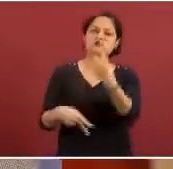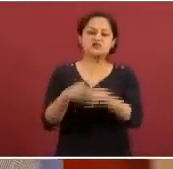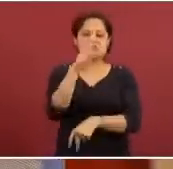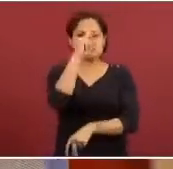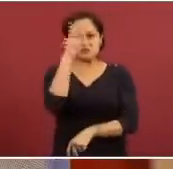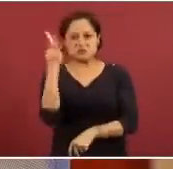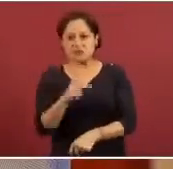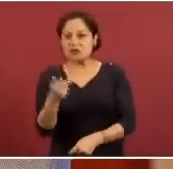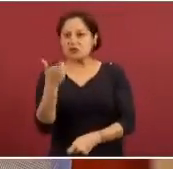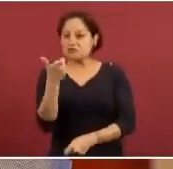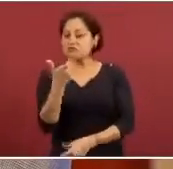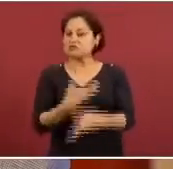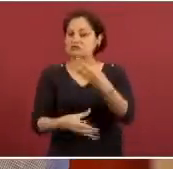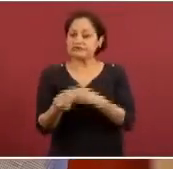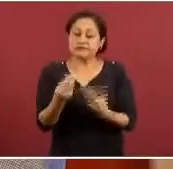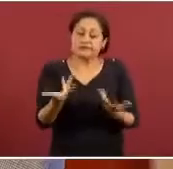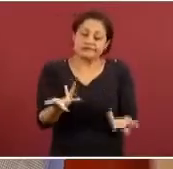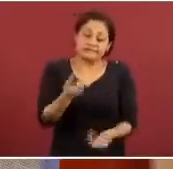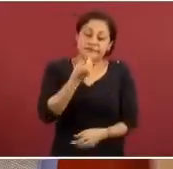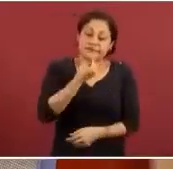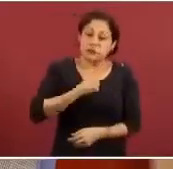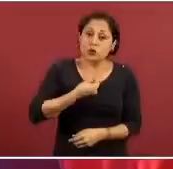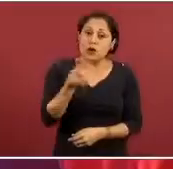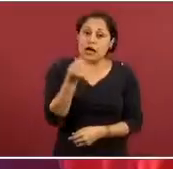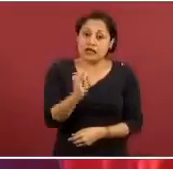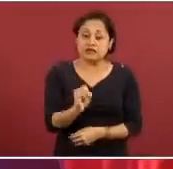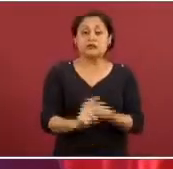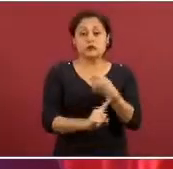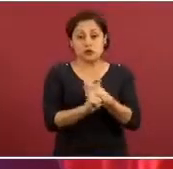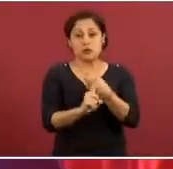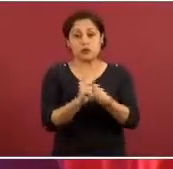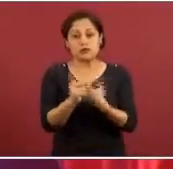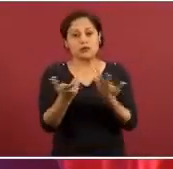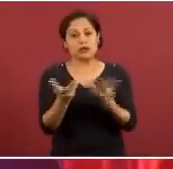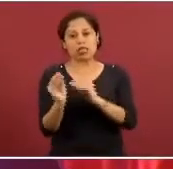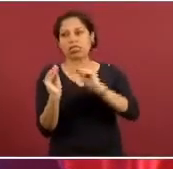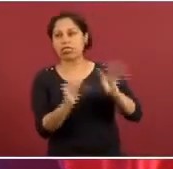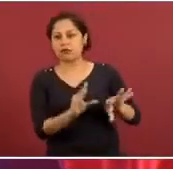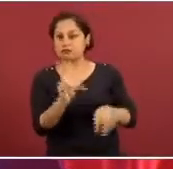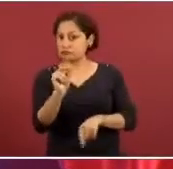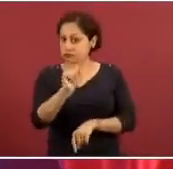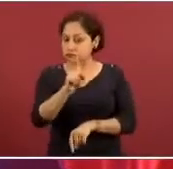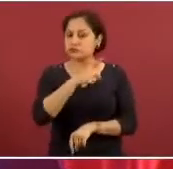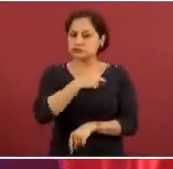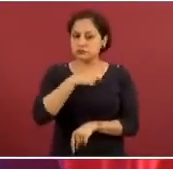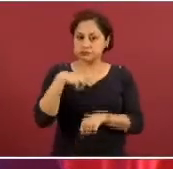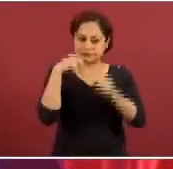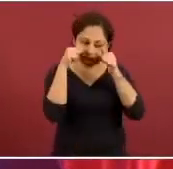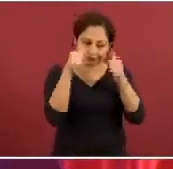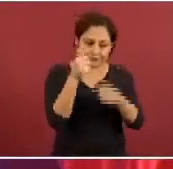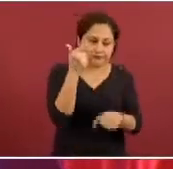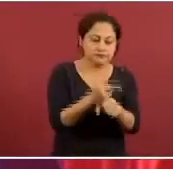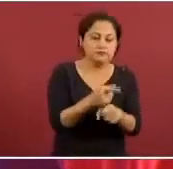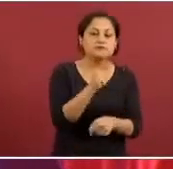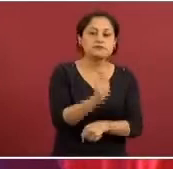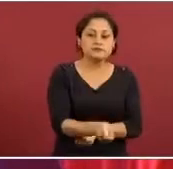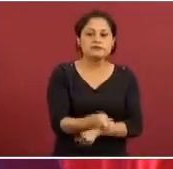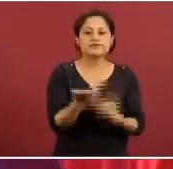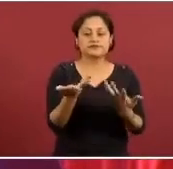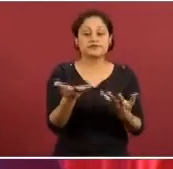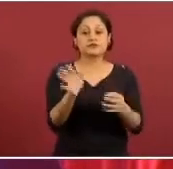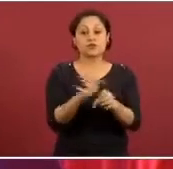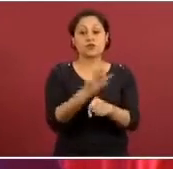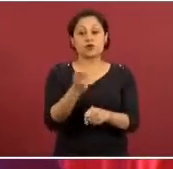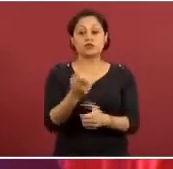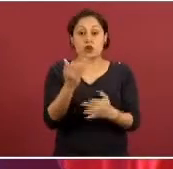debemos identificar y enfrentar. Entonces, el inicio de las medidas de mitigación,